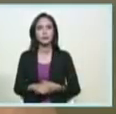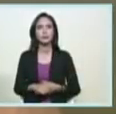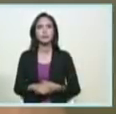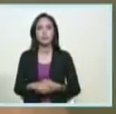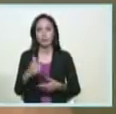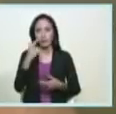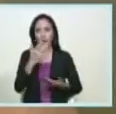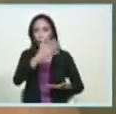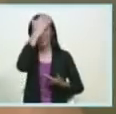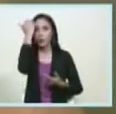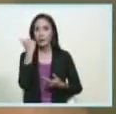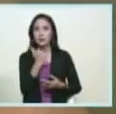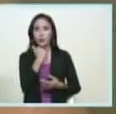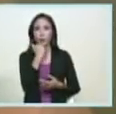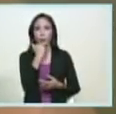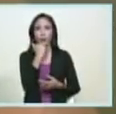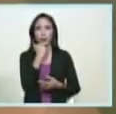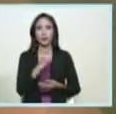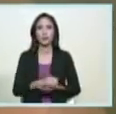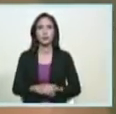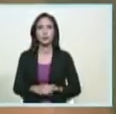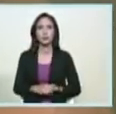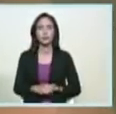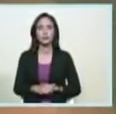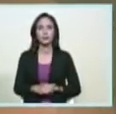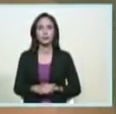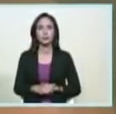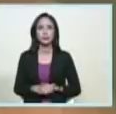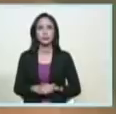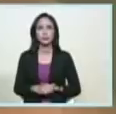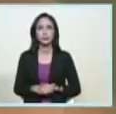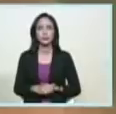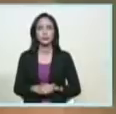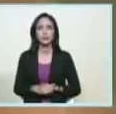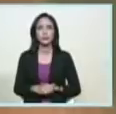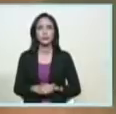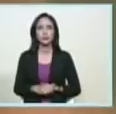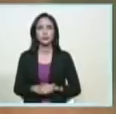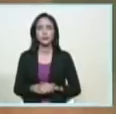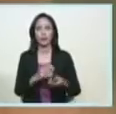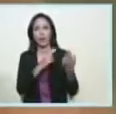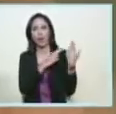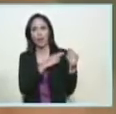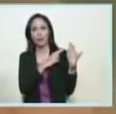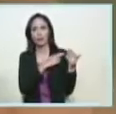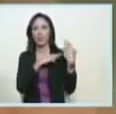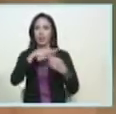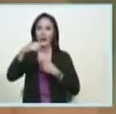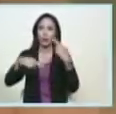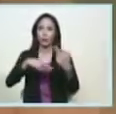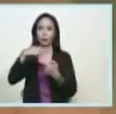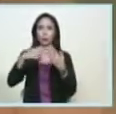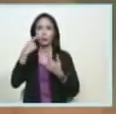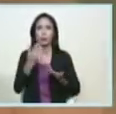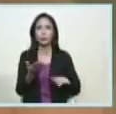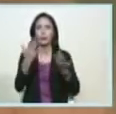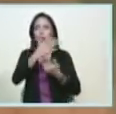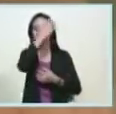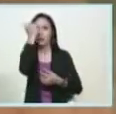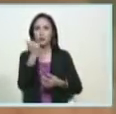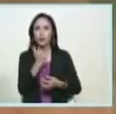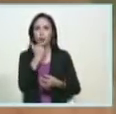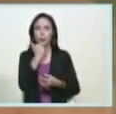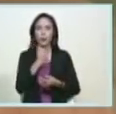generalísimo de nuestro ejército libertador y almirante en jefe de la revolución bolivariana francisco de miranda gran francisco de